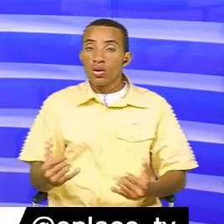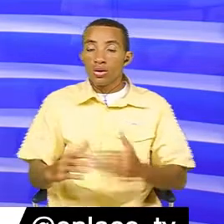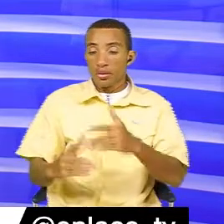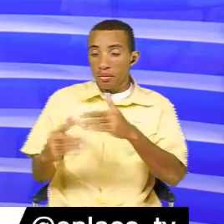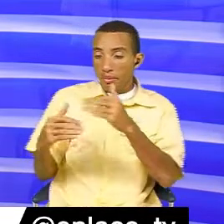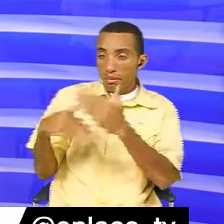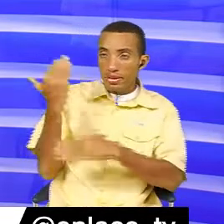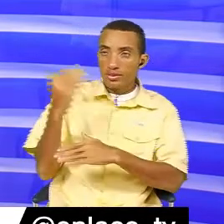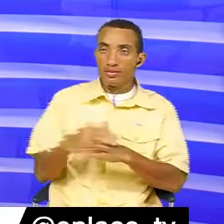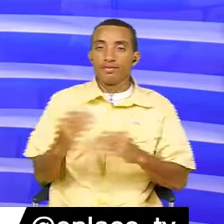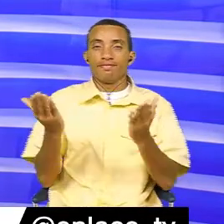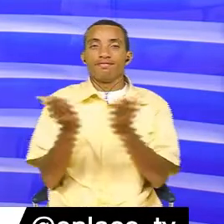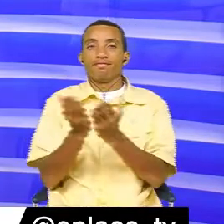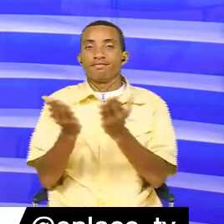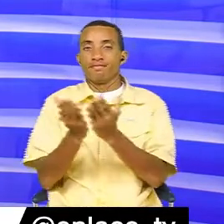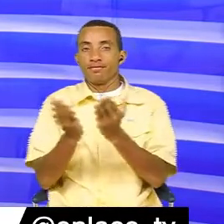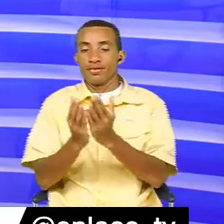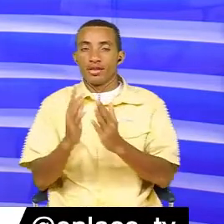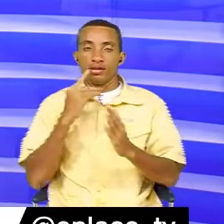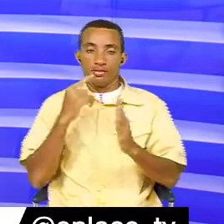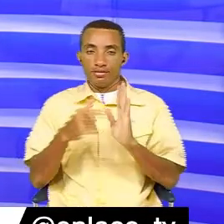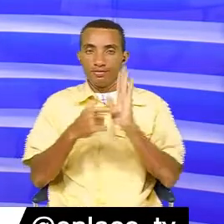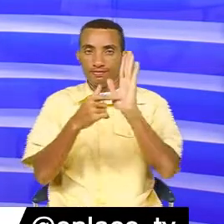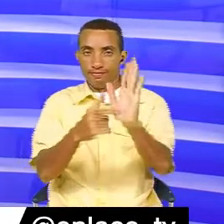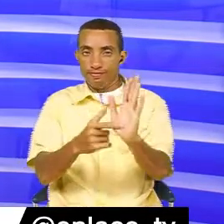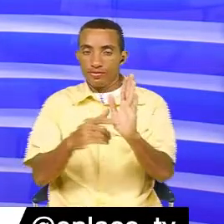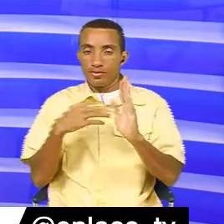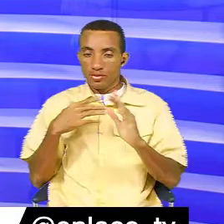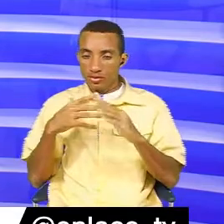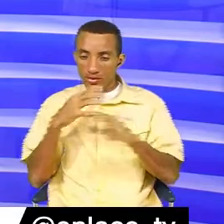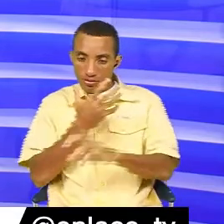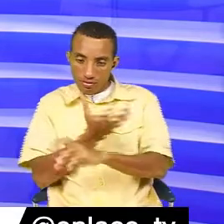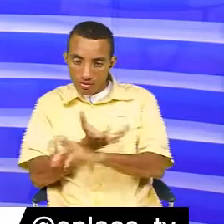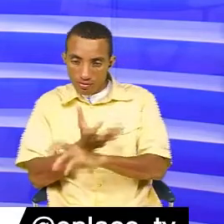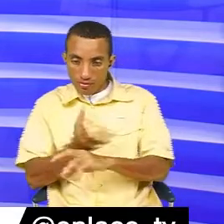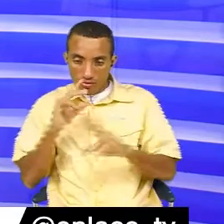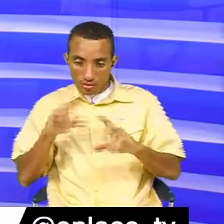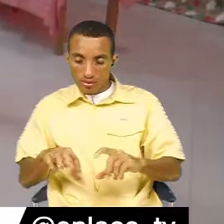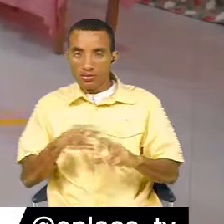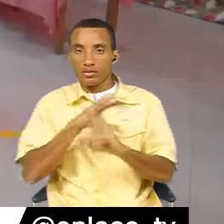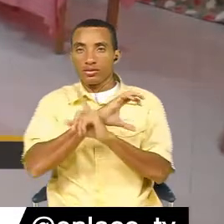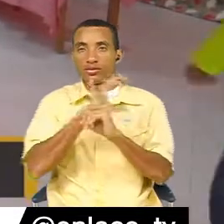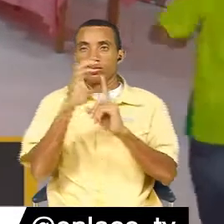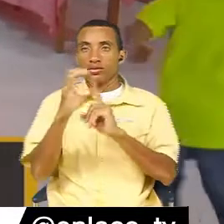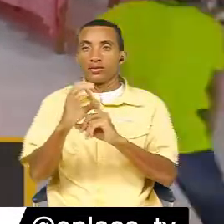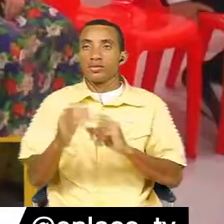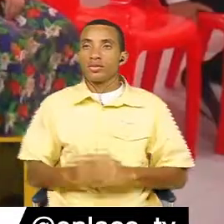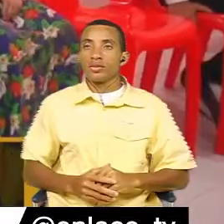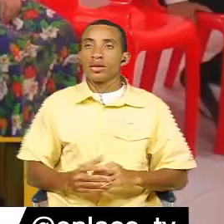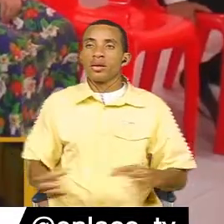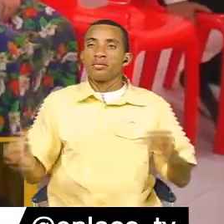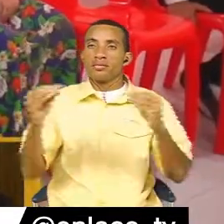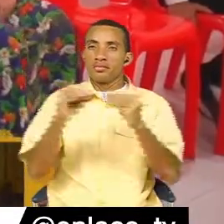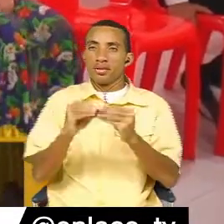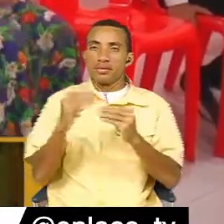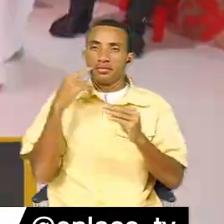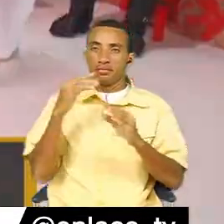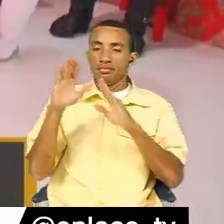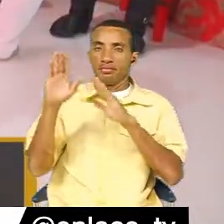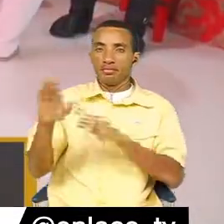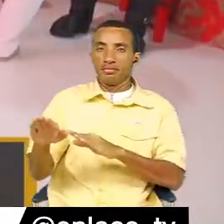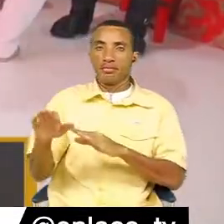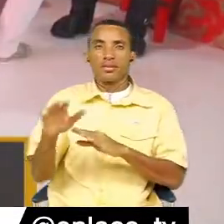estudiantes demostraron algunas exposiciones científicas y culturales. Además de esto, representaron la cultura de